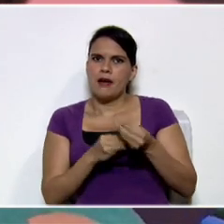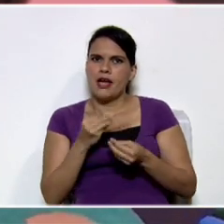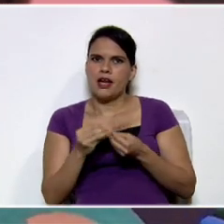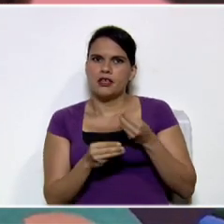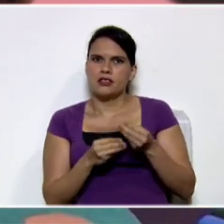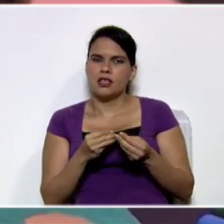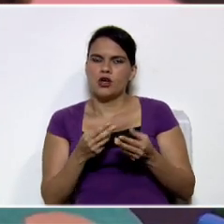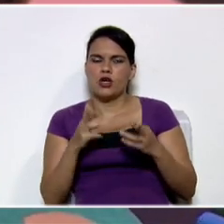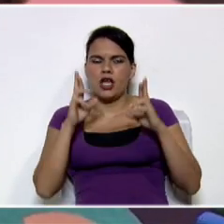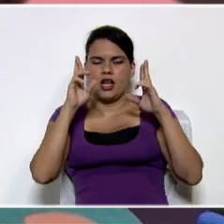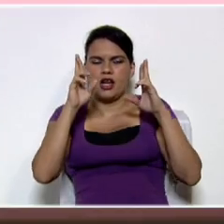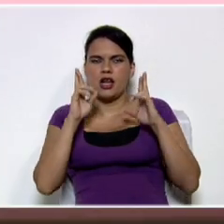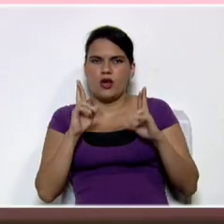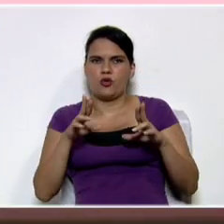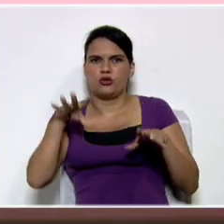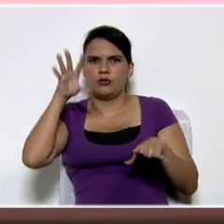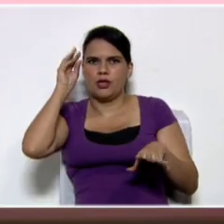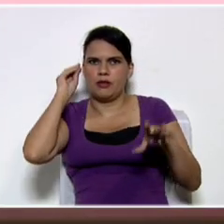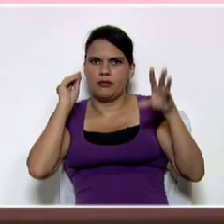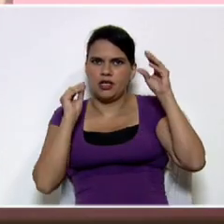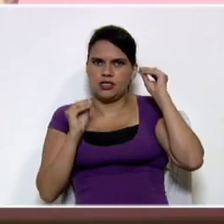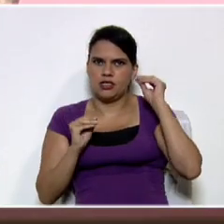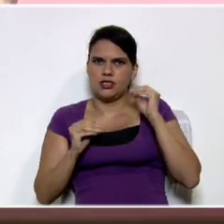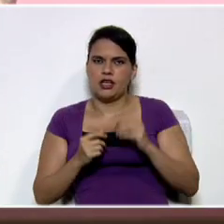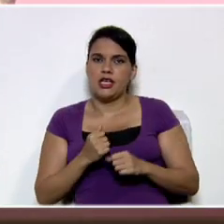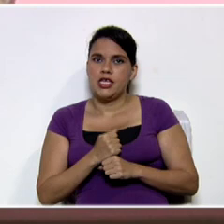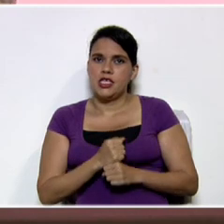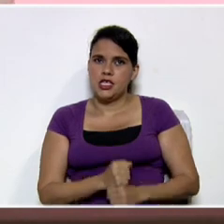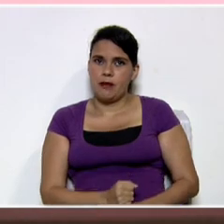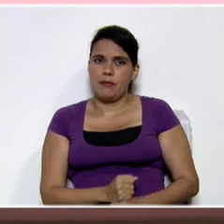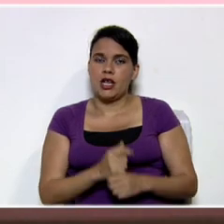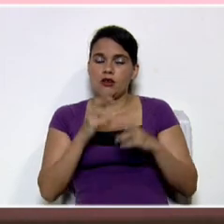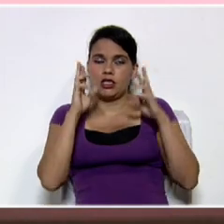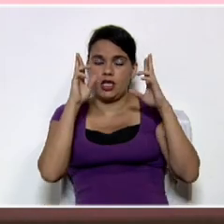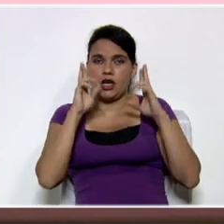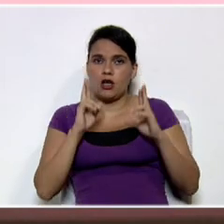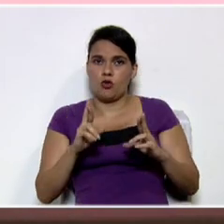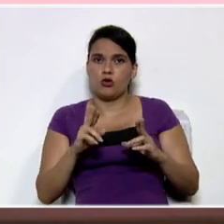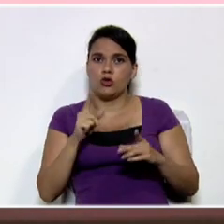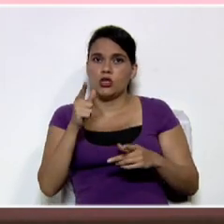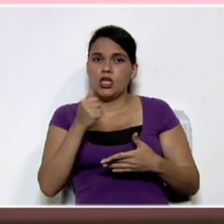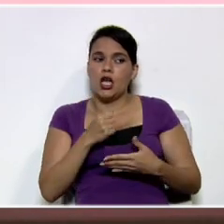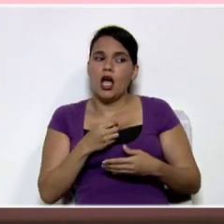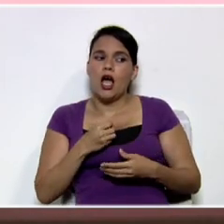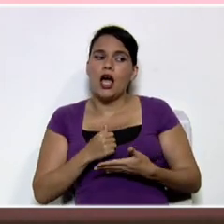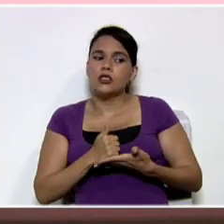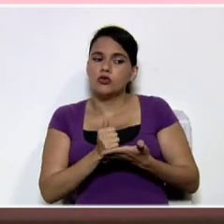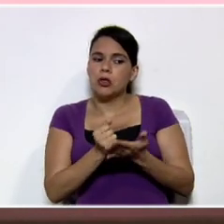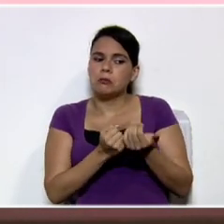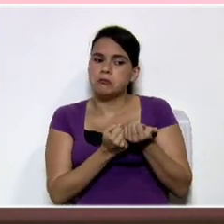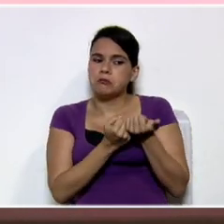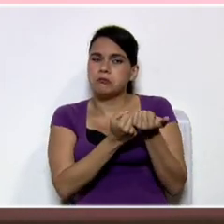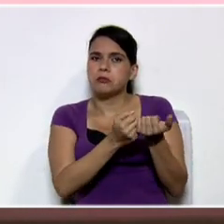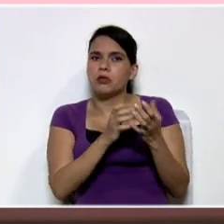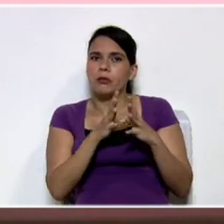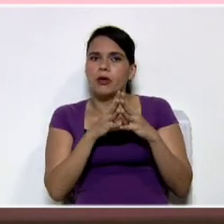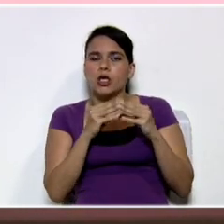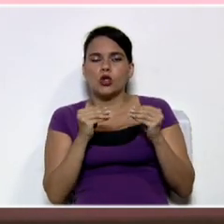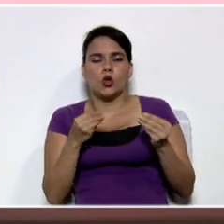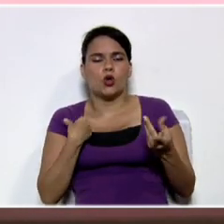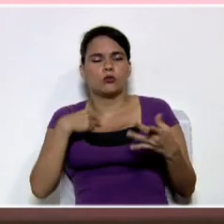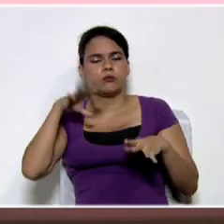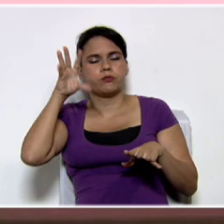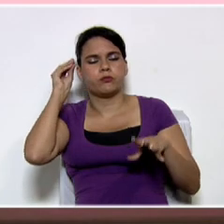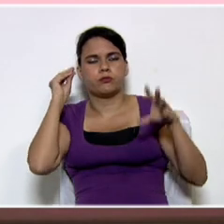el recurso para el aprendizaje y esperando de que este recurso te haya servido de apoyo para todos los demás contenidos y te